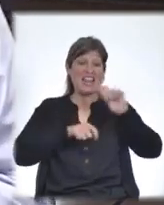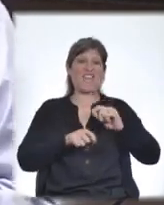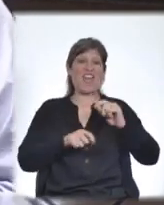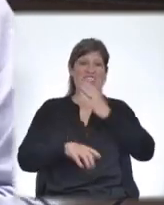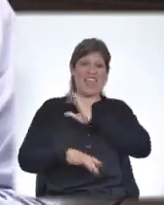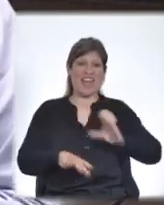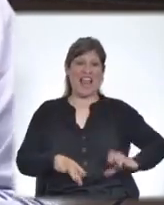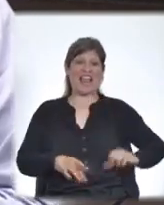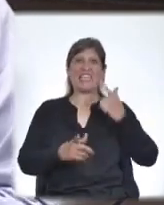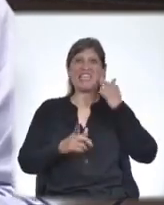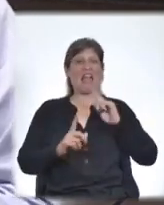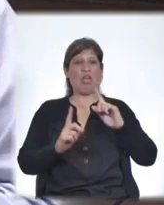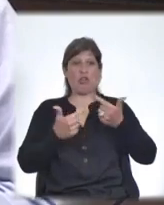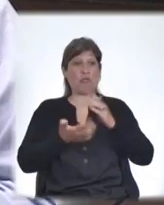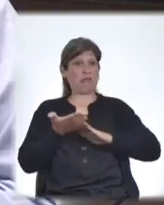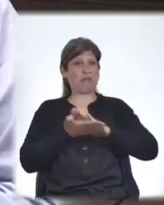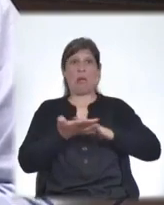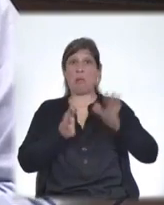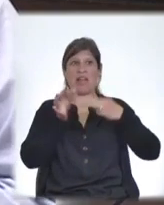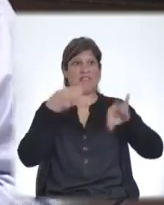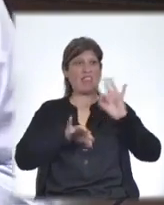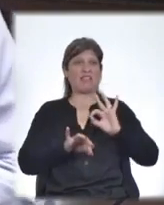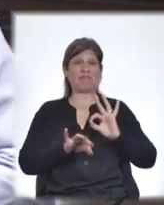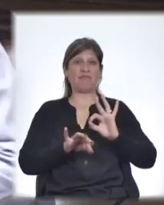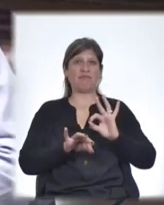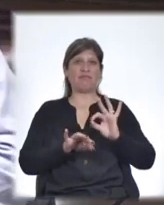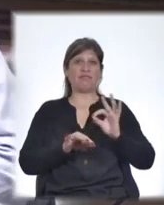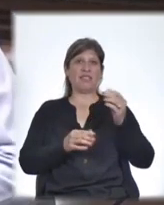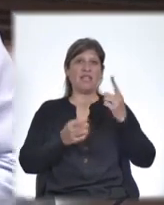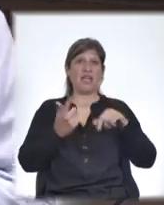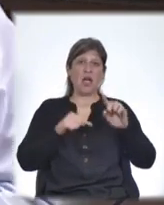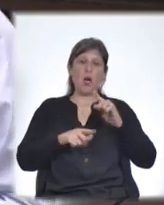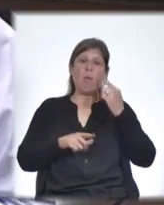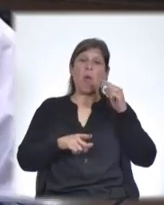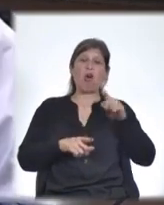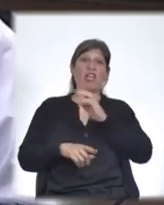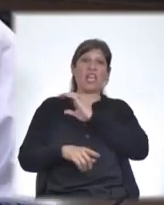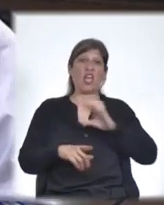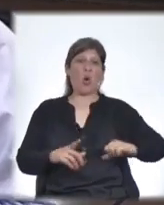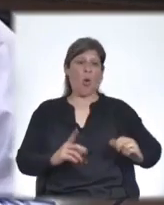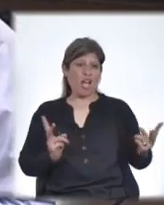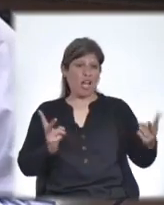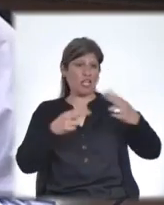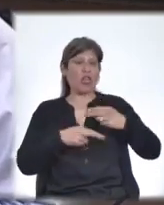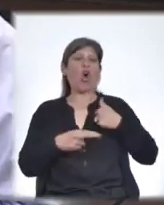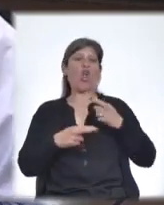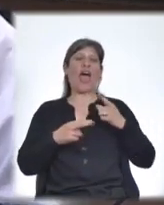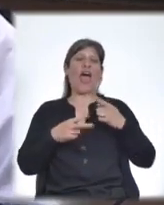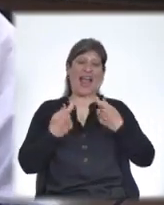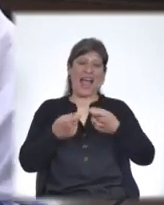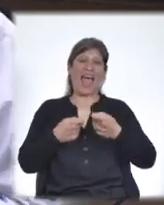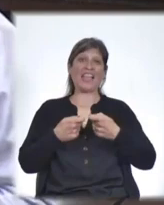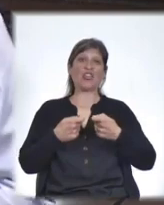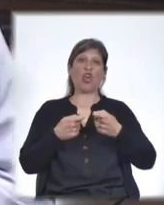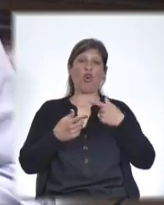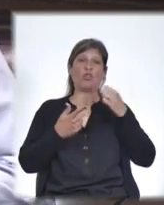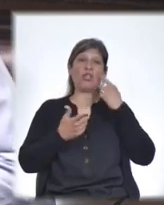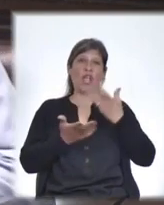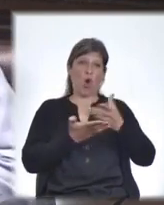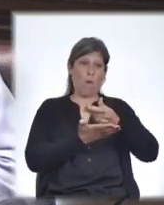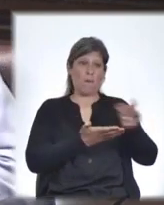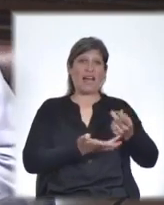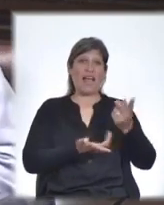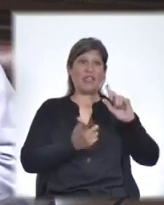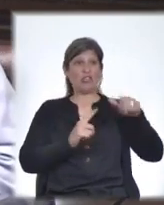sin mercado para vender. Porque cuando el Estado recorta sus gastos de funcionamiento, lo que termina pasando es que del otro lado hay